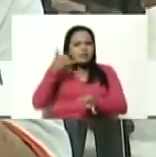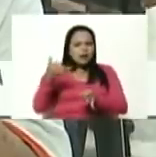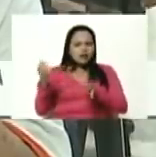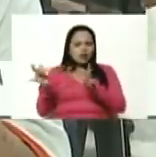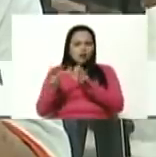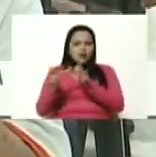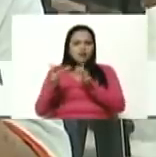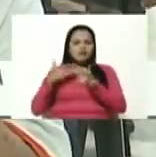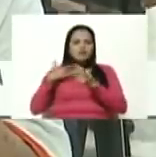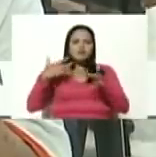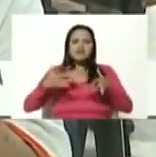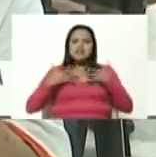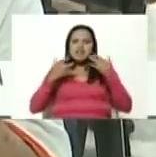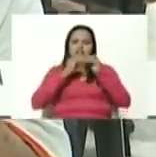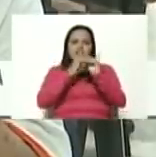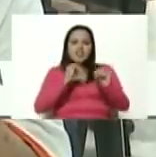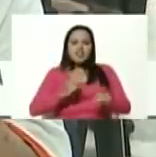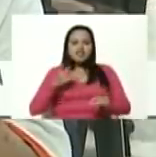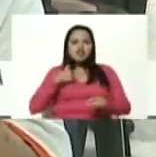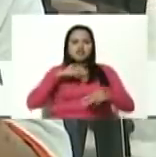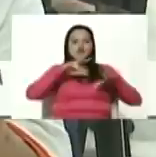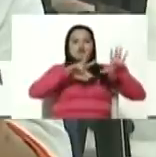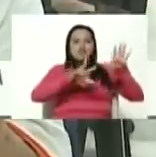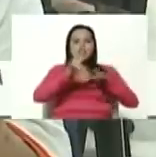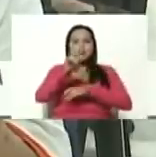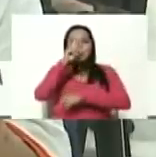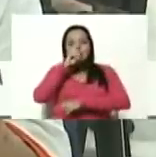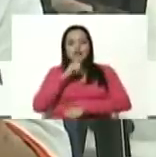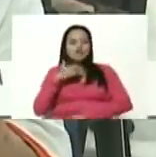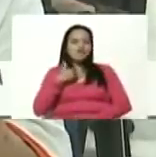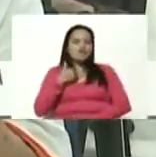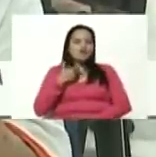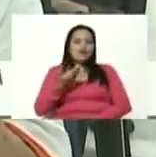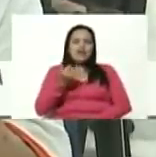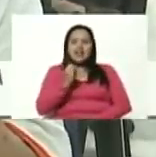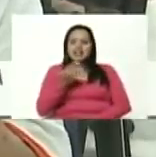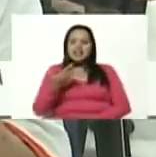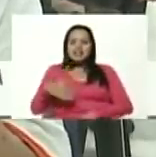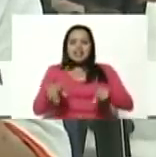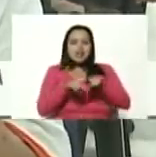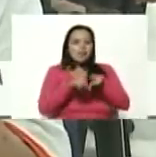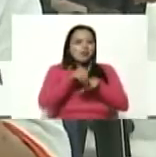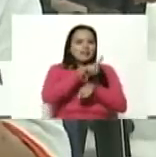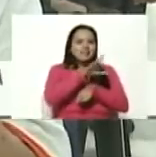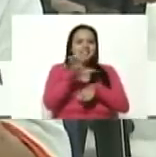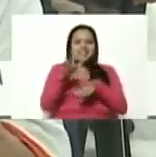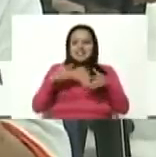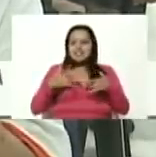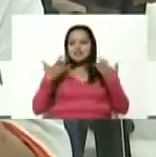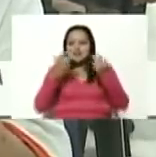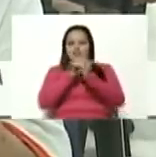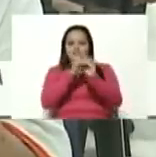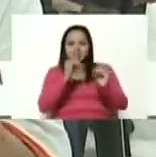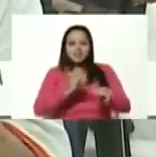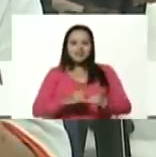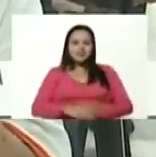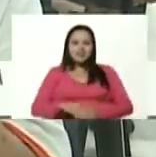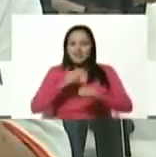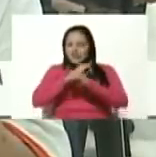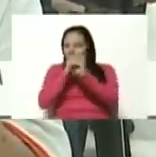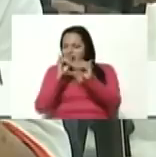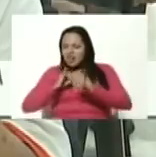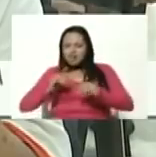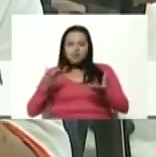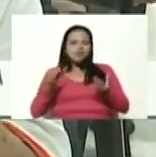siento feliz. Tengo 82 años y estoy como si tuviera 15. Feliz, feliz.